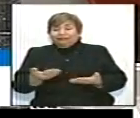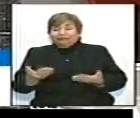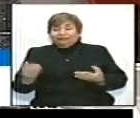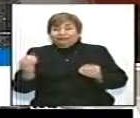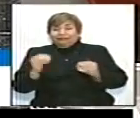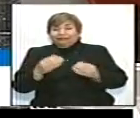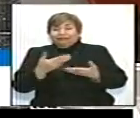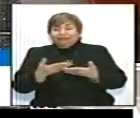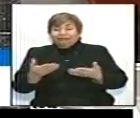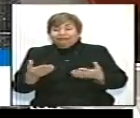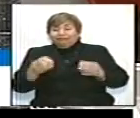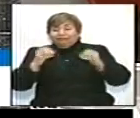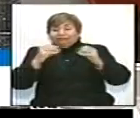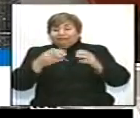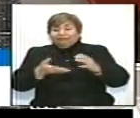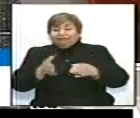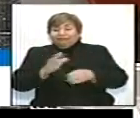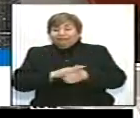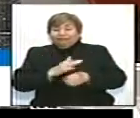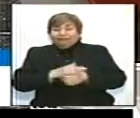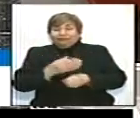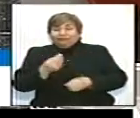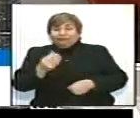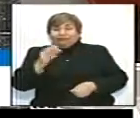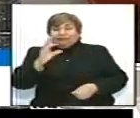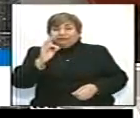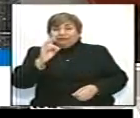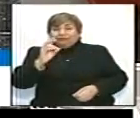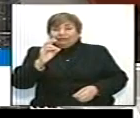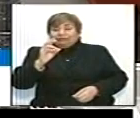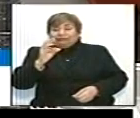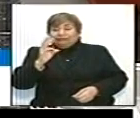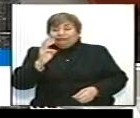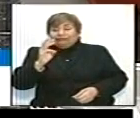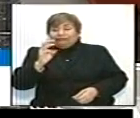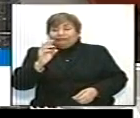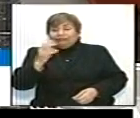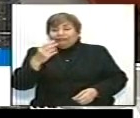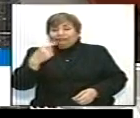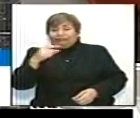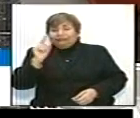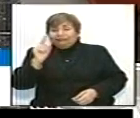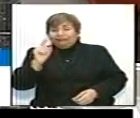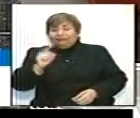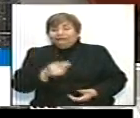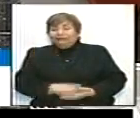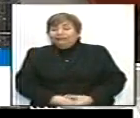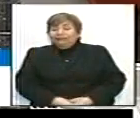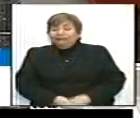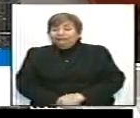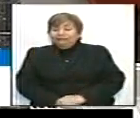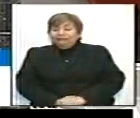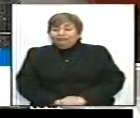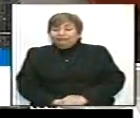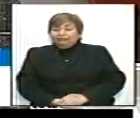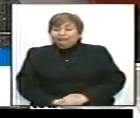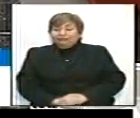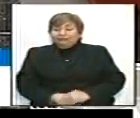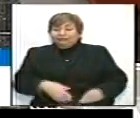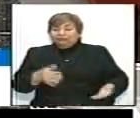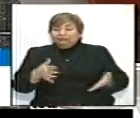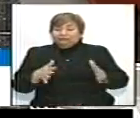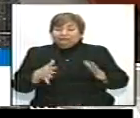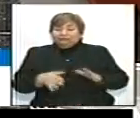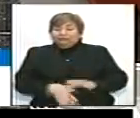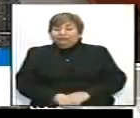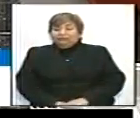bienes ascendió a aproximadamente 6.800.000 durante el año 2019, ¿no? Y es un promedio más o menos